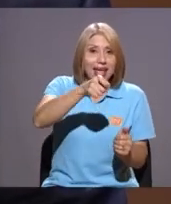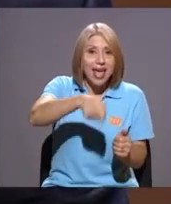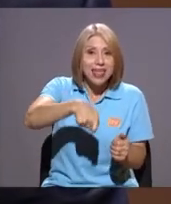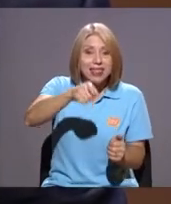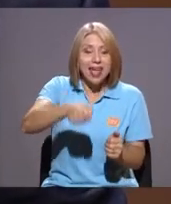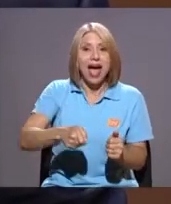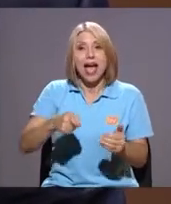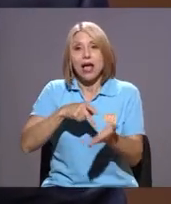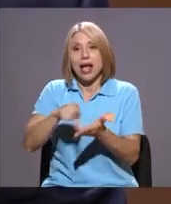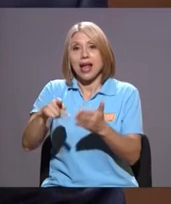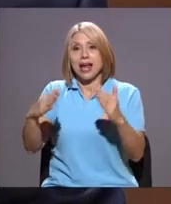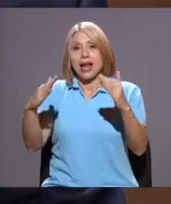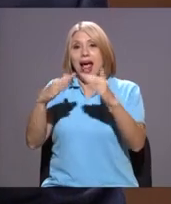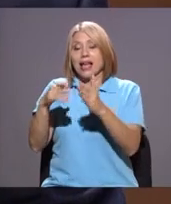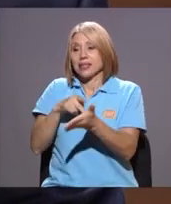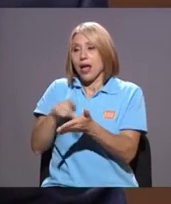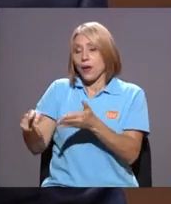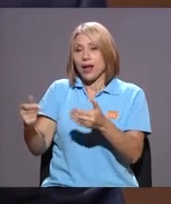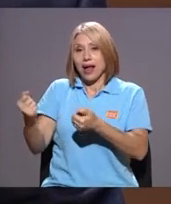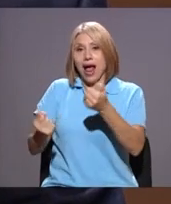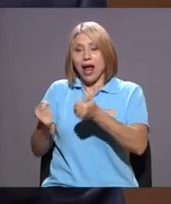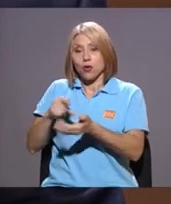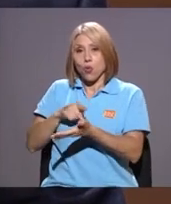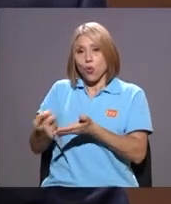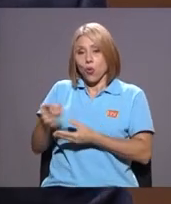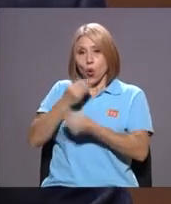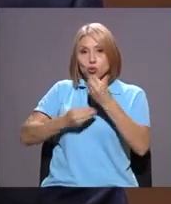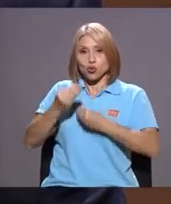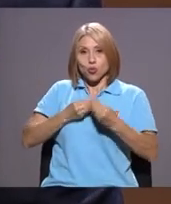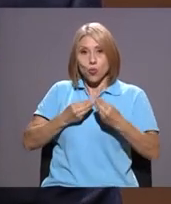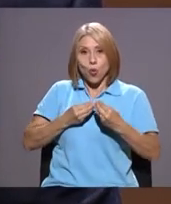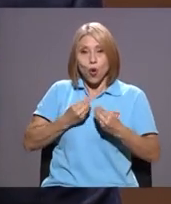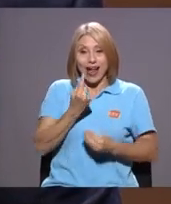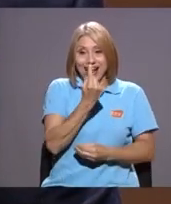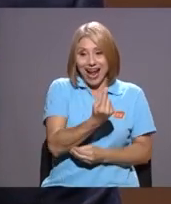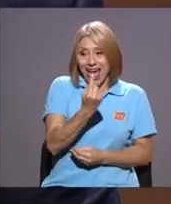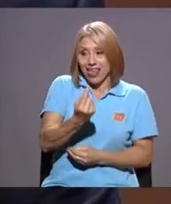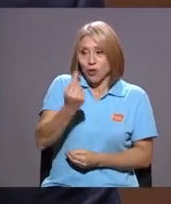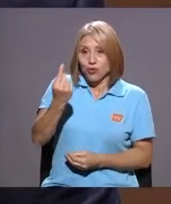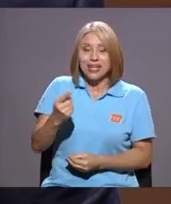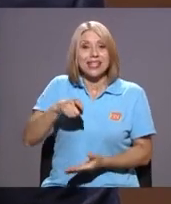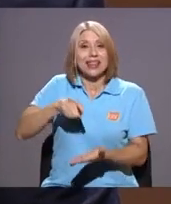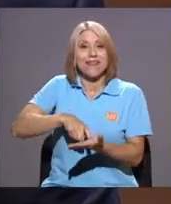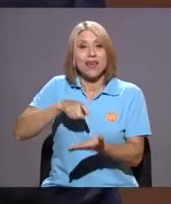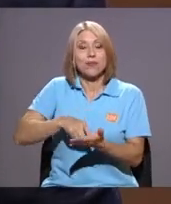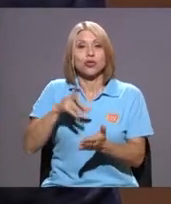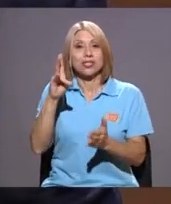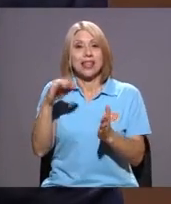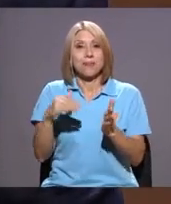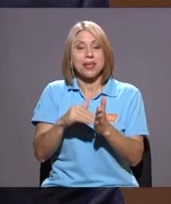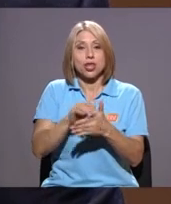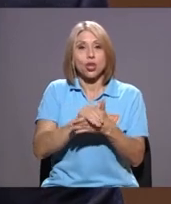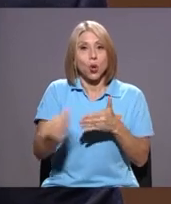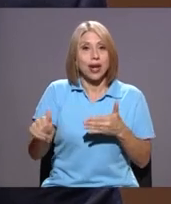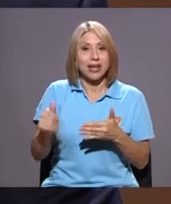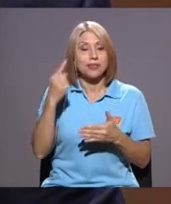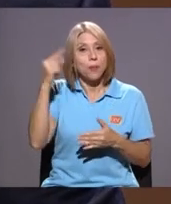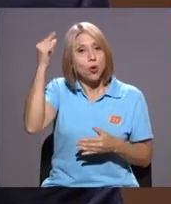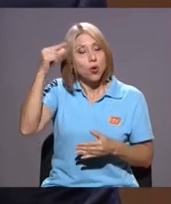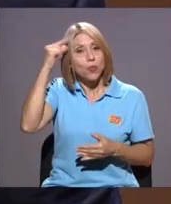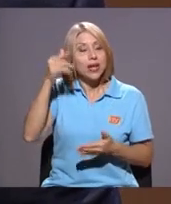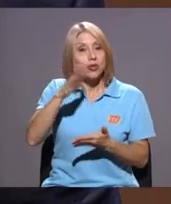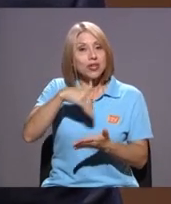consumo de vemos siete mil dólares cada costarricense por deudas del gobierno central eso no es sostenible no